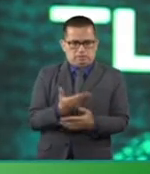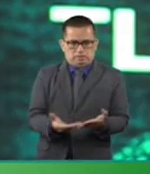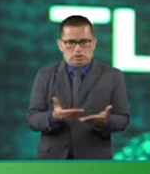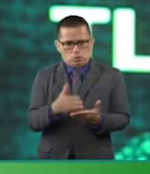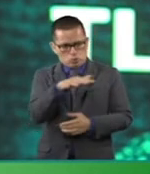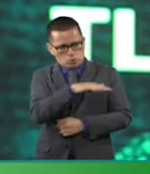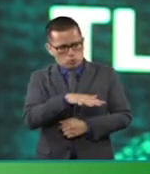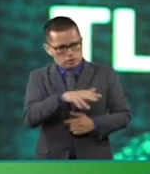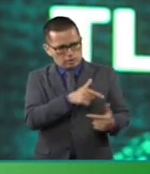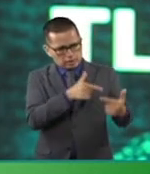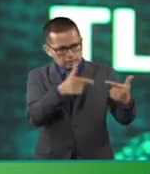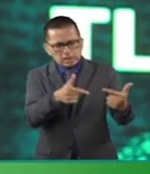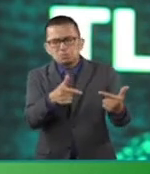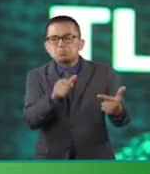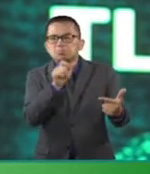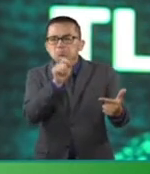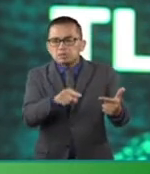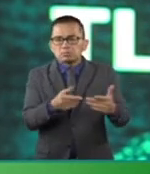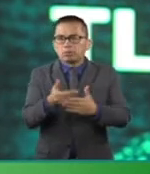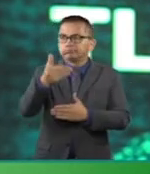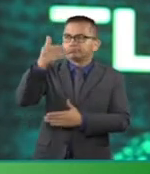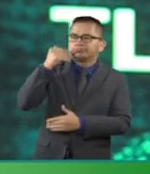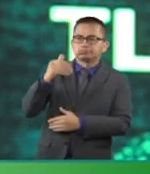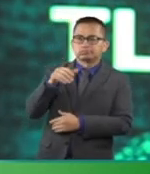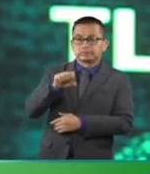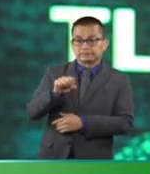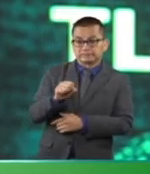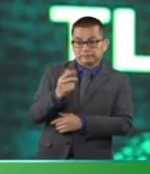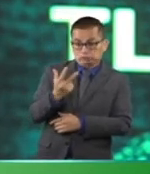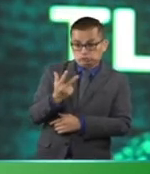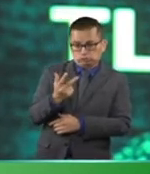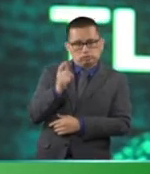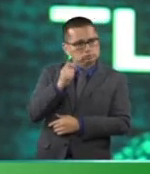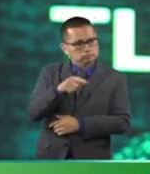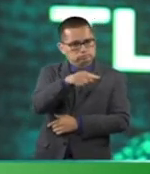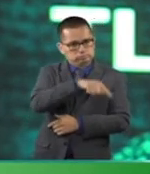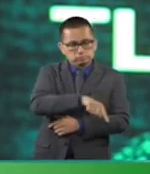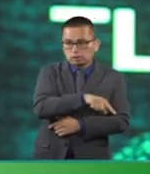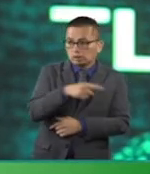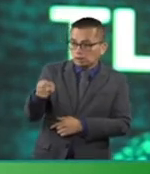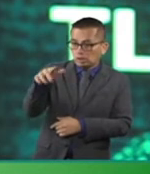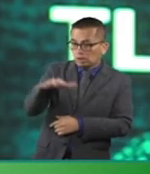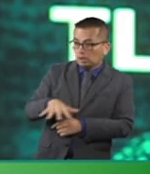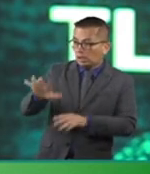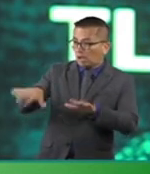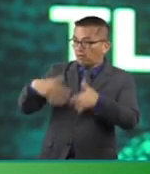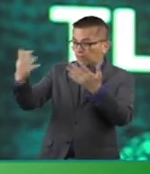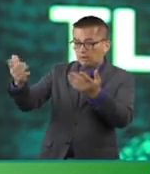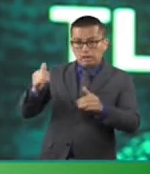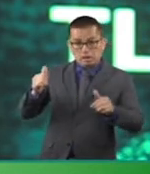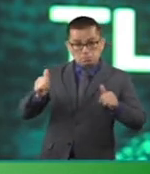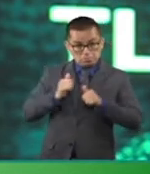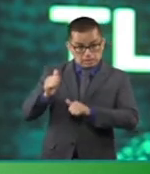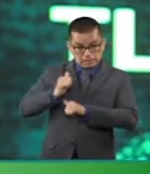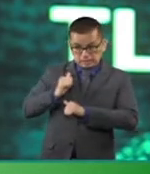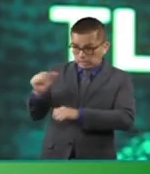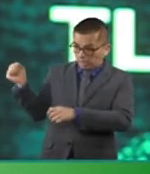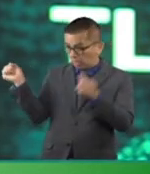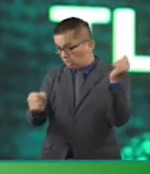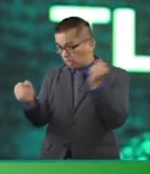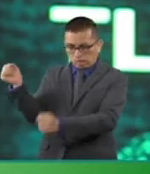68 está en contra de la militarización de la vida pública de México porque ha fracasado y volverá a